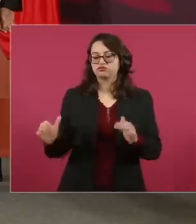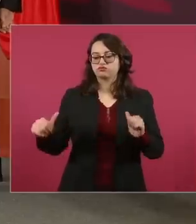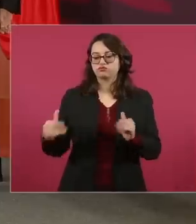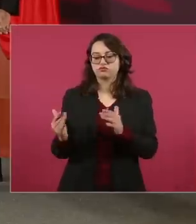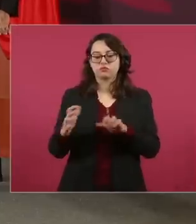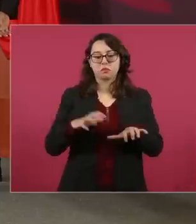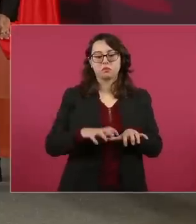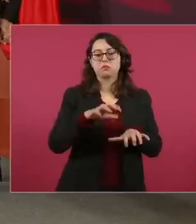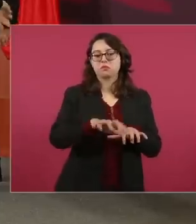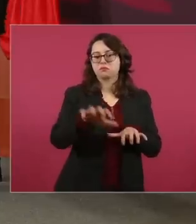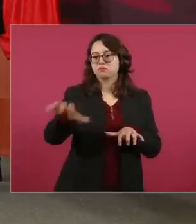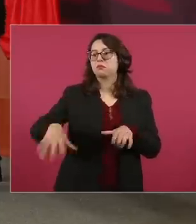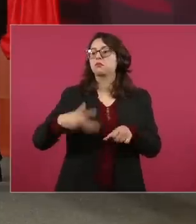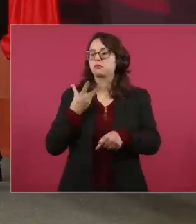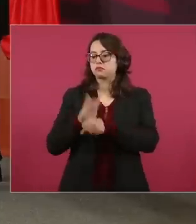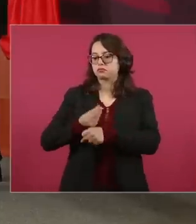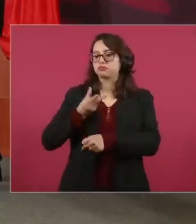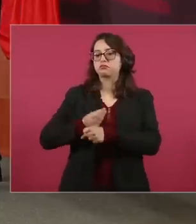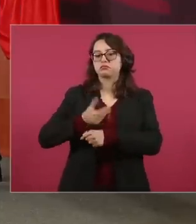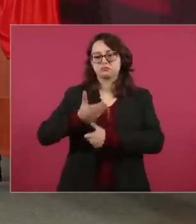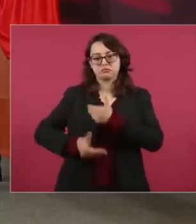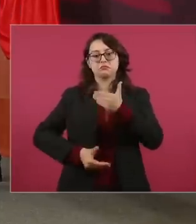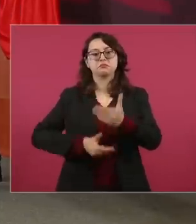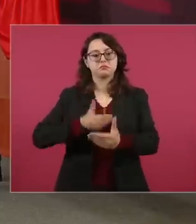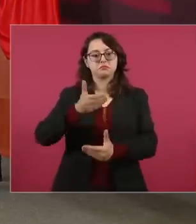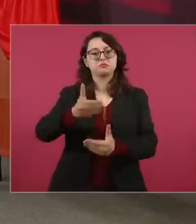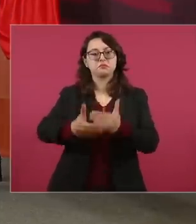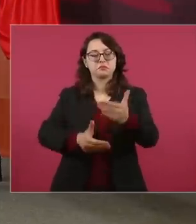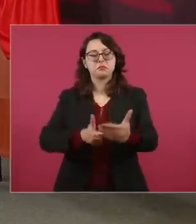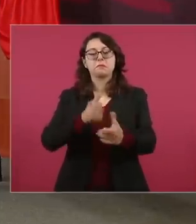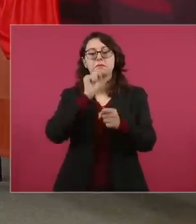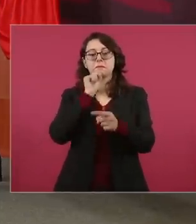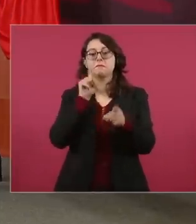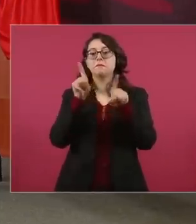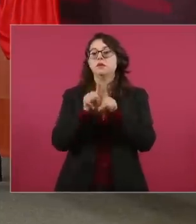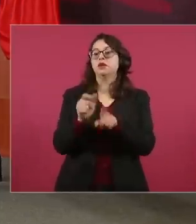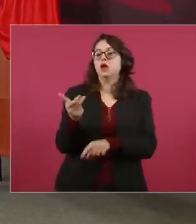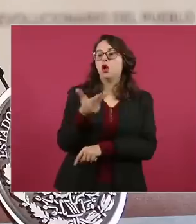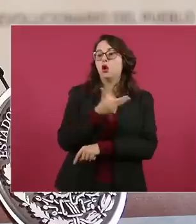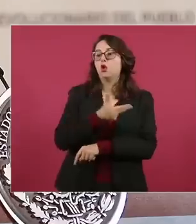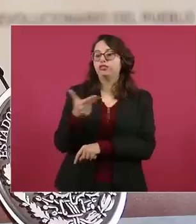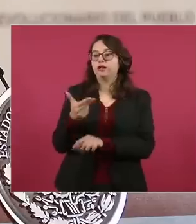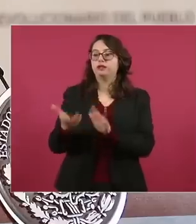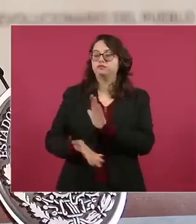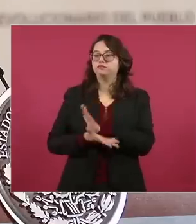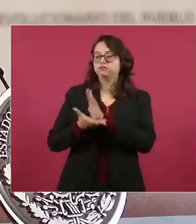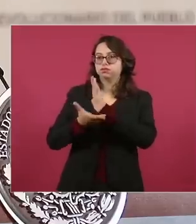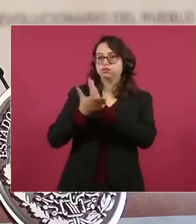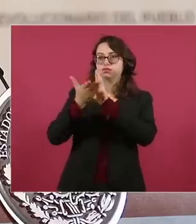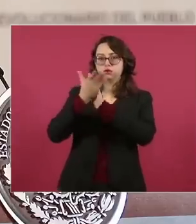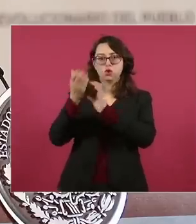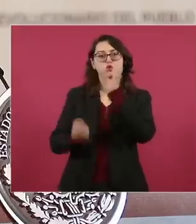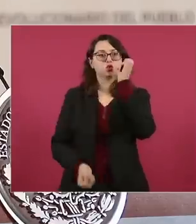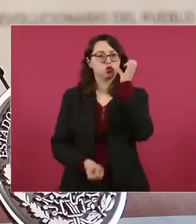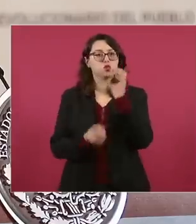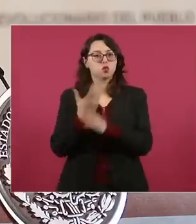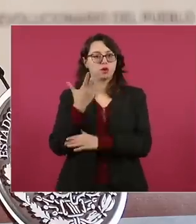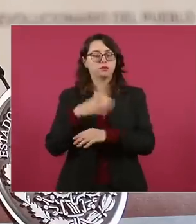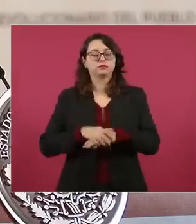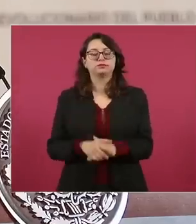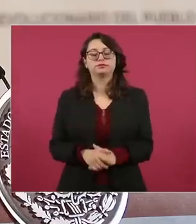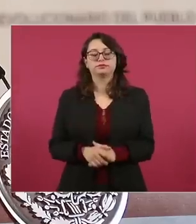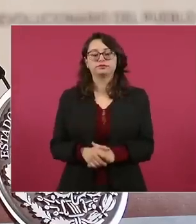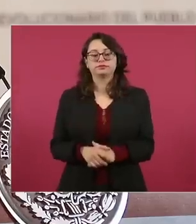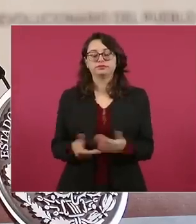PUC, la construcción de los CADBITS, así como un hotel Tren Maya en Nuevo Uxmal. En el tramo 3